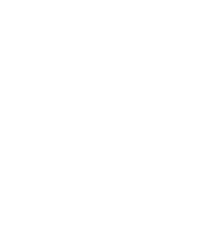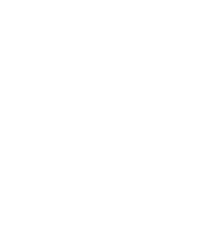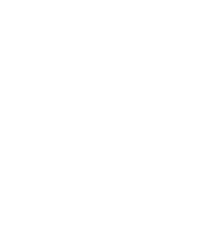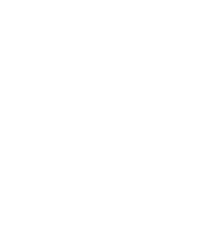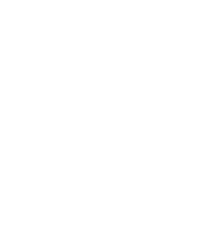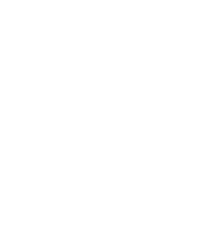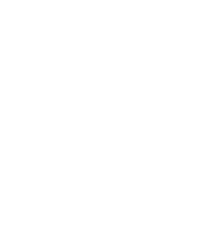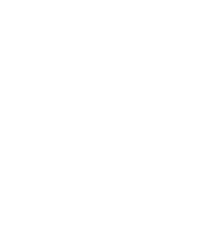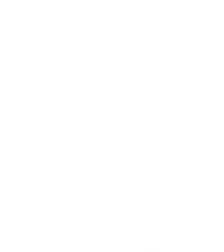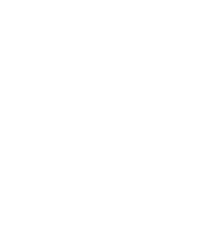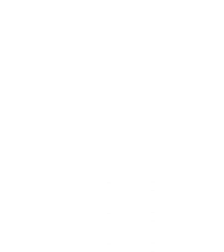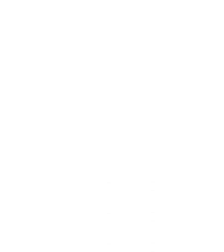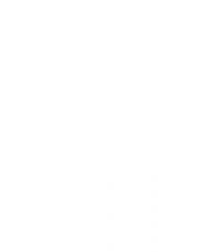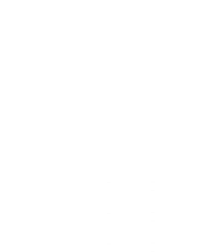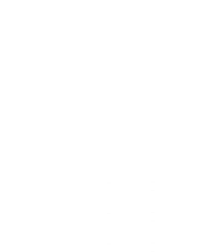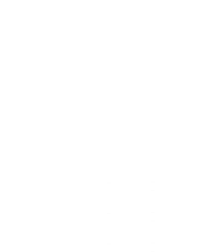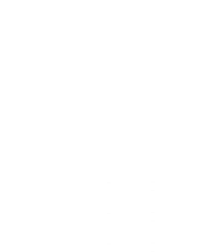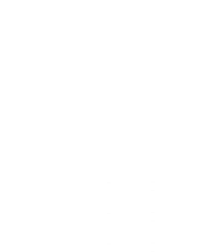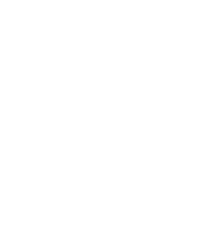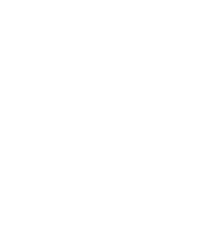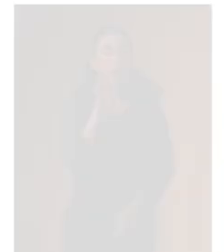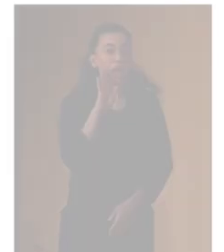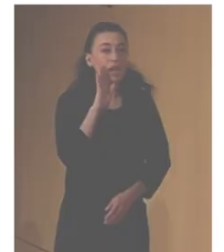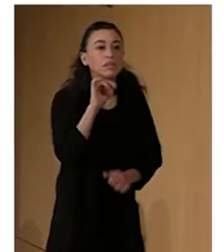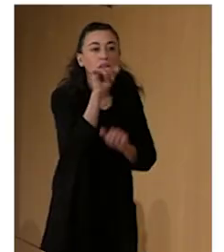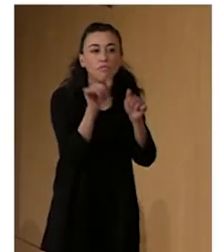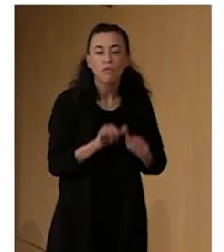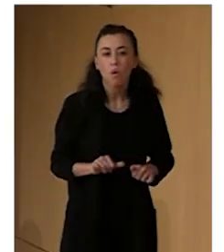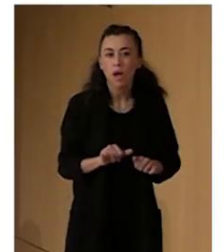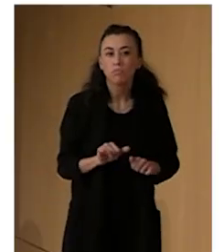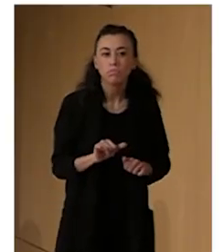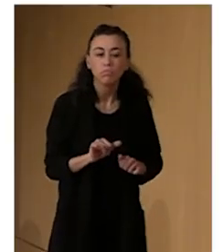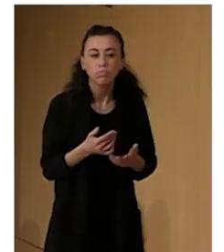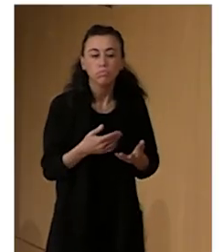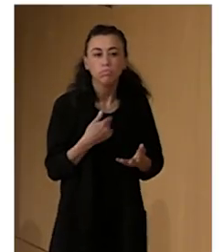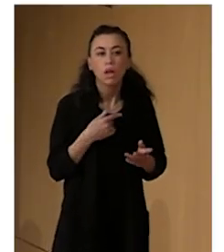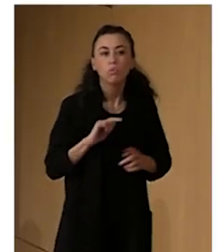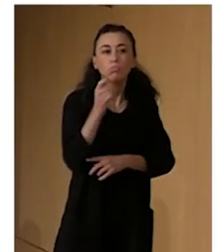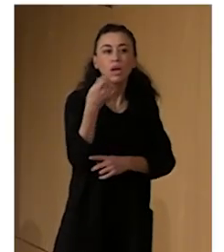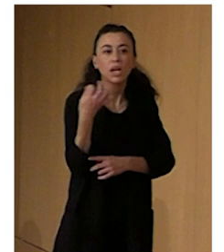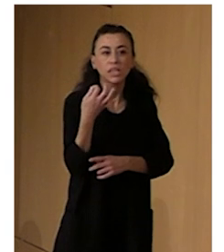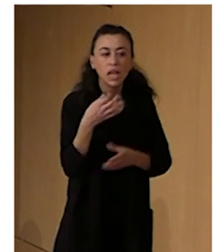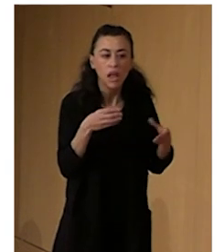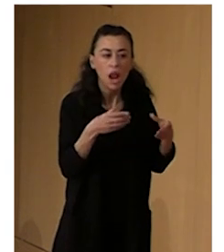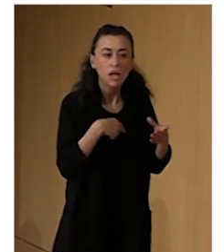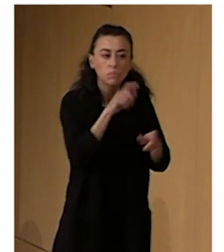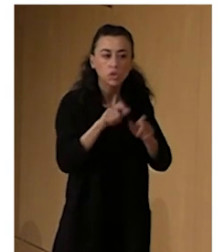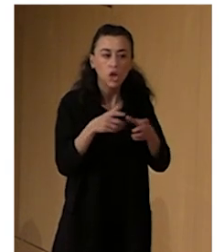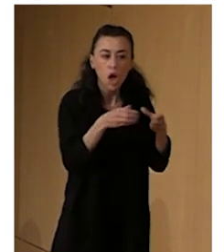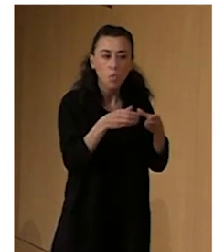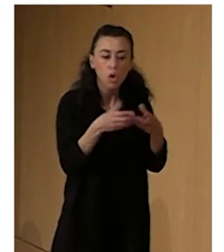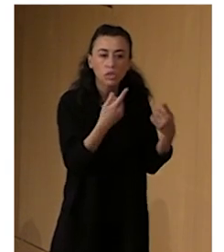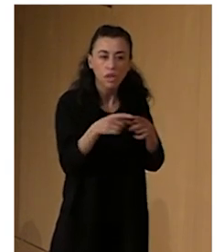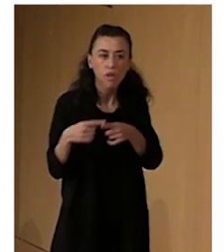manera Bueno pues lo que buscamos es que estas personas que participan en los distintos grupos pues puedan mejorar su autoestima su autoconcepto